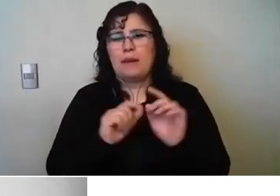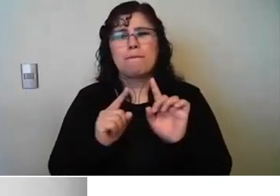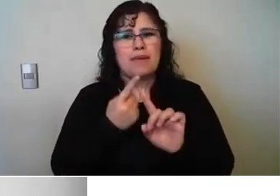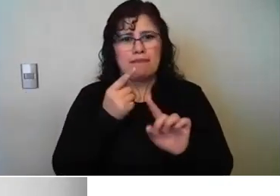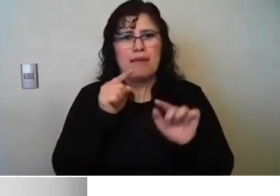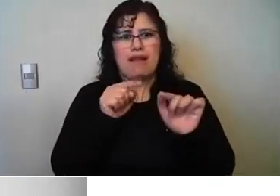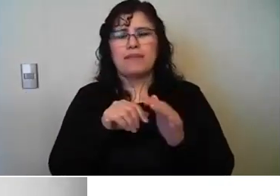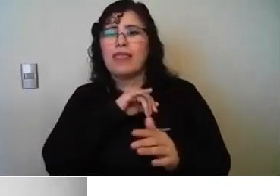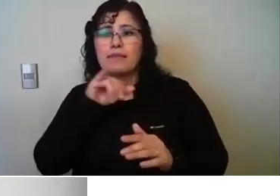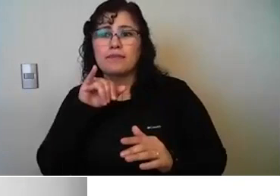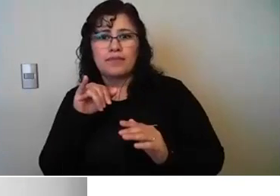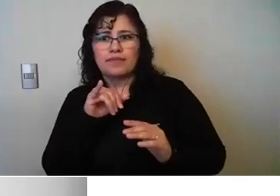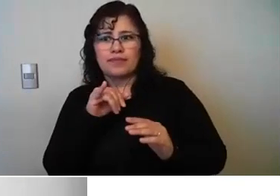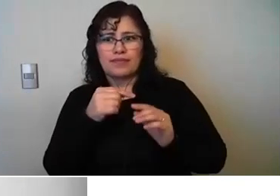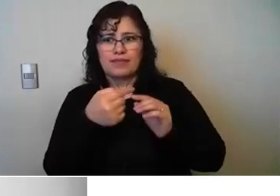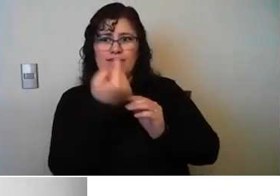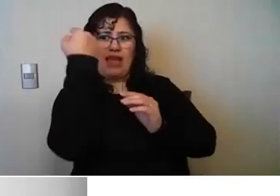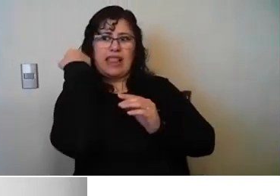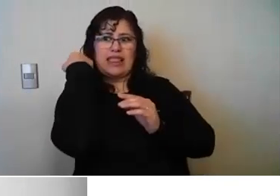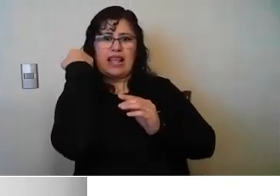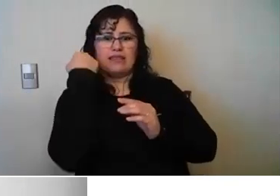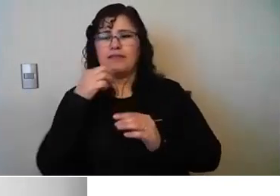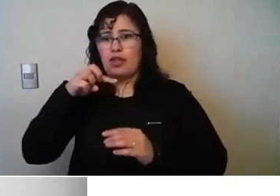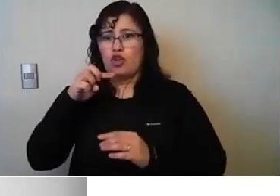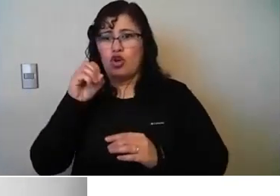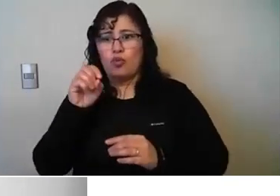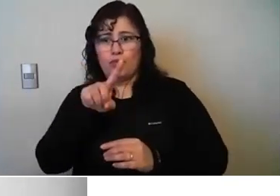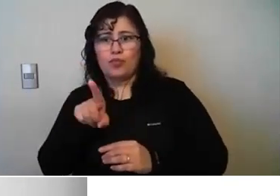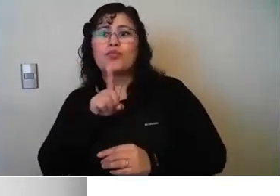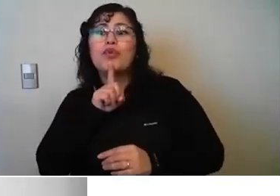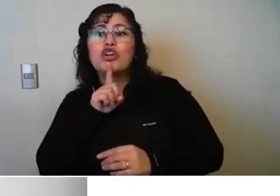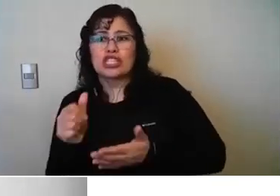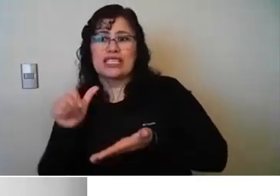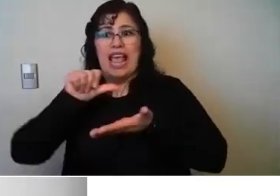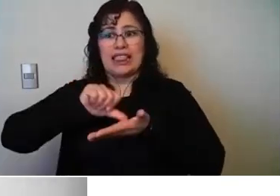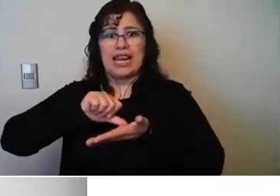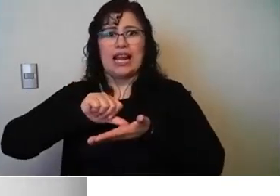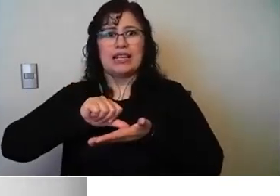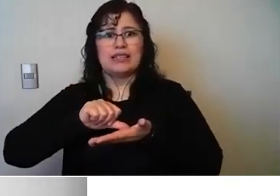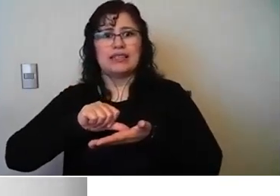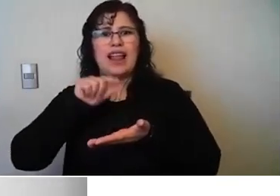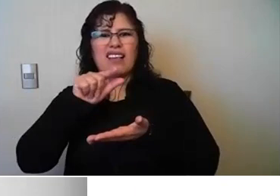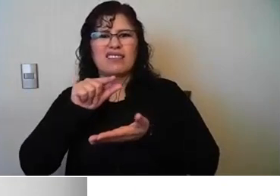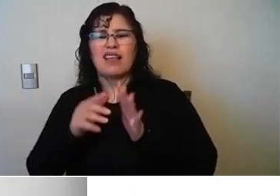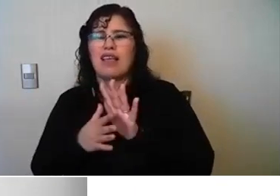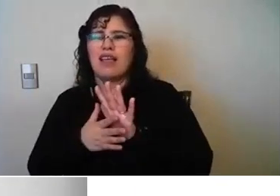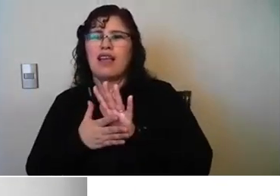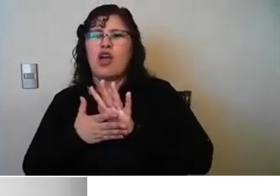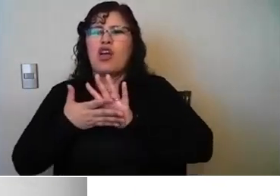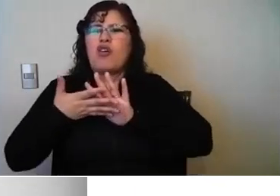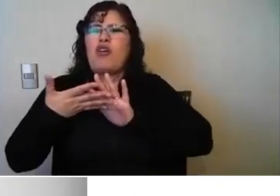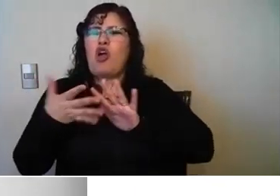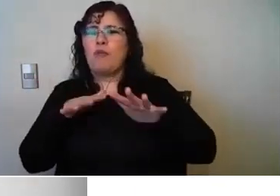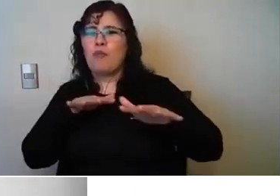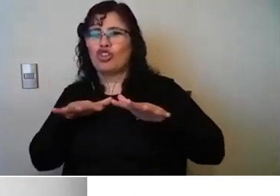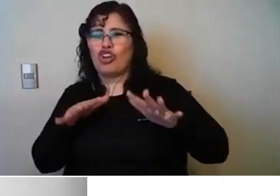Detrás de esta área está el giro postcentral, en donde se ubica el área motora